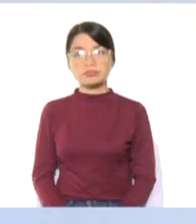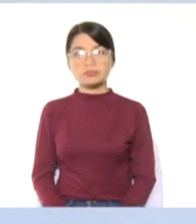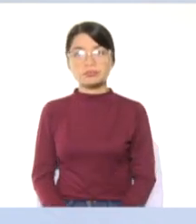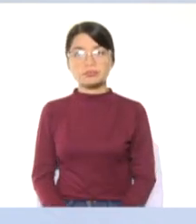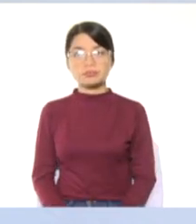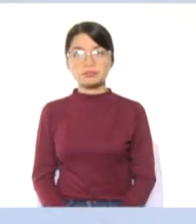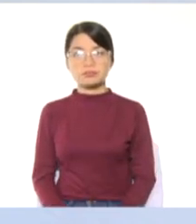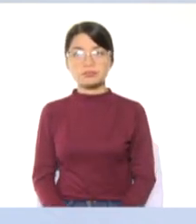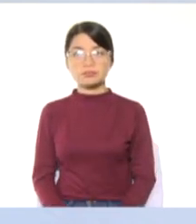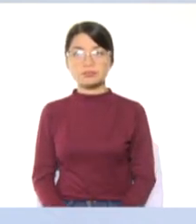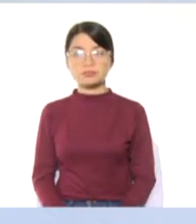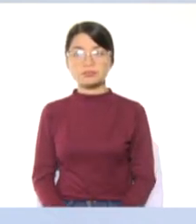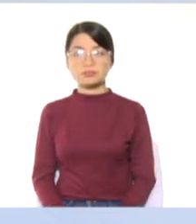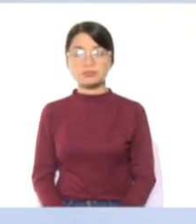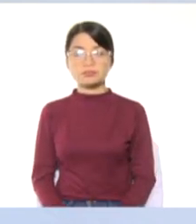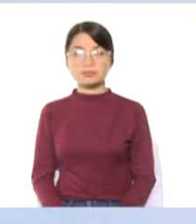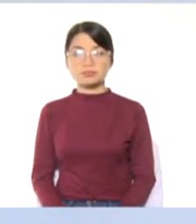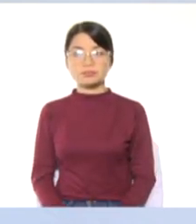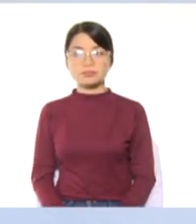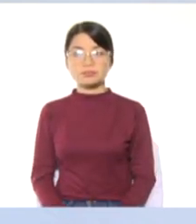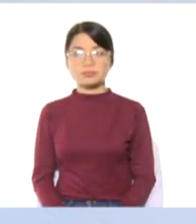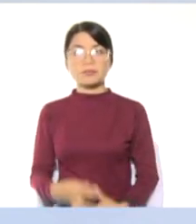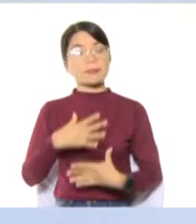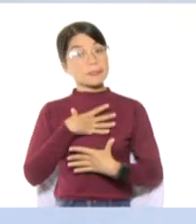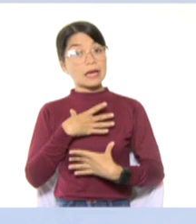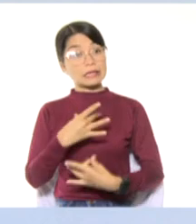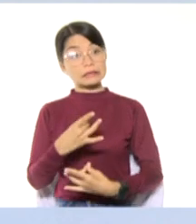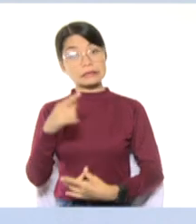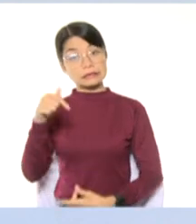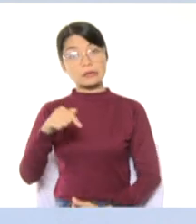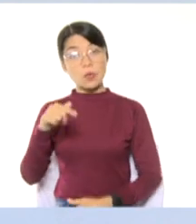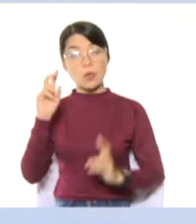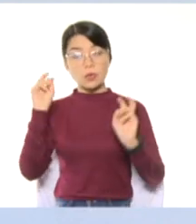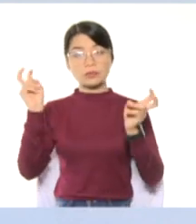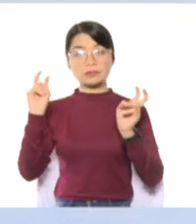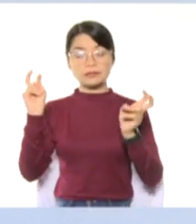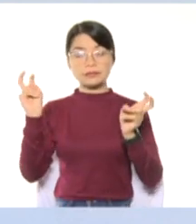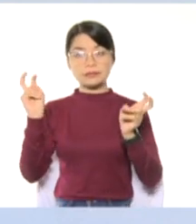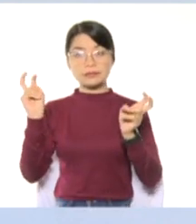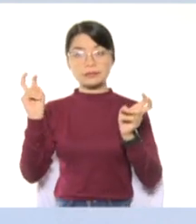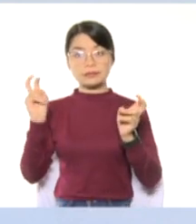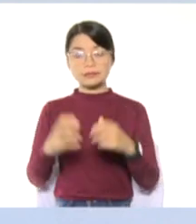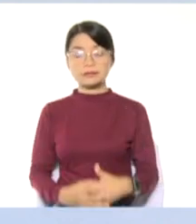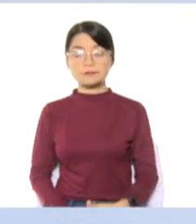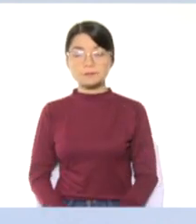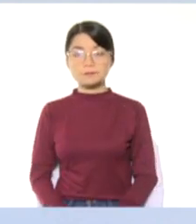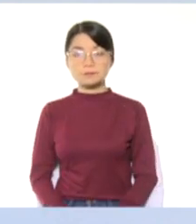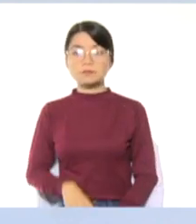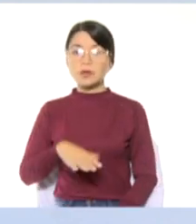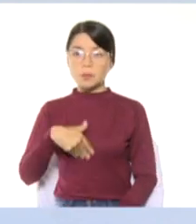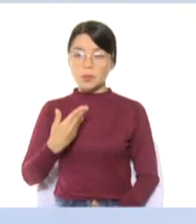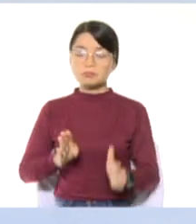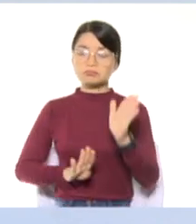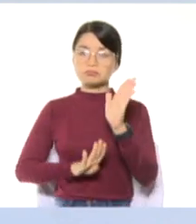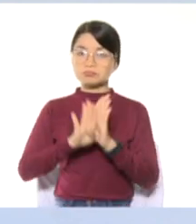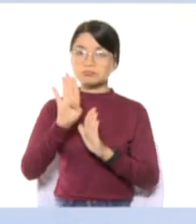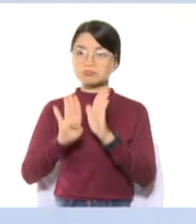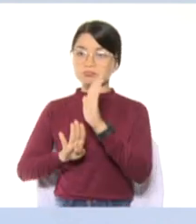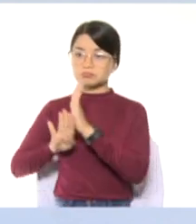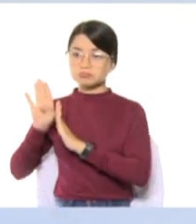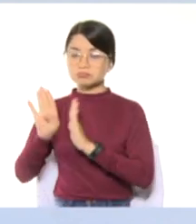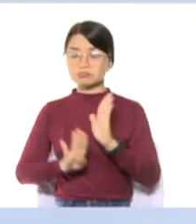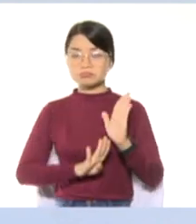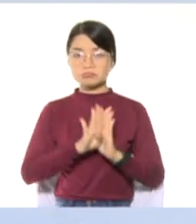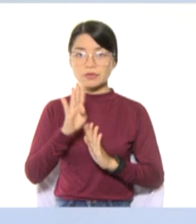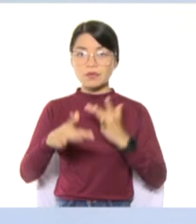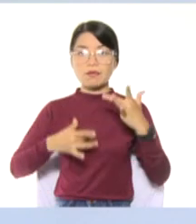especiales y o con discapacidad. Qué interesante ha sido el segmento del día de hoy, pues una muestra más de que podemos desarrollar las actividades en cada una de las